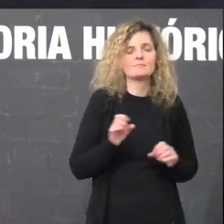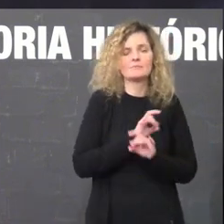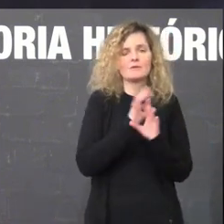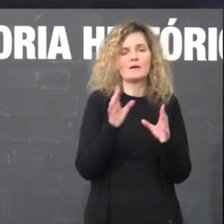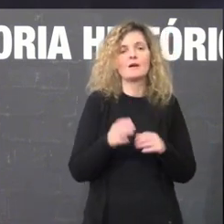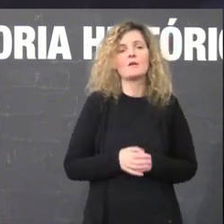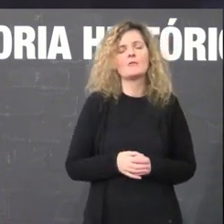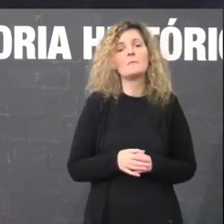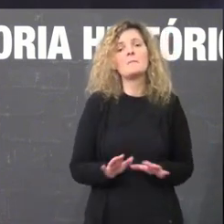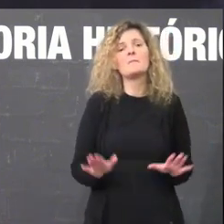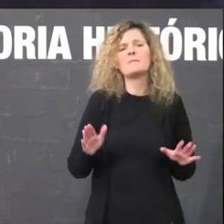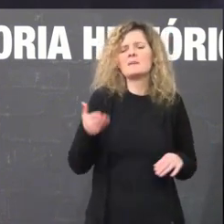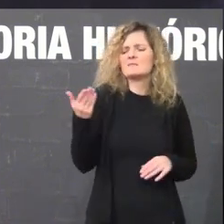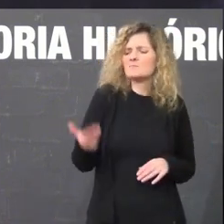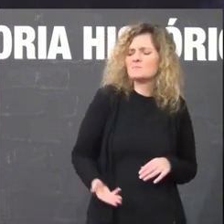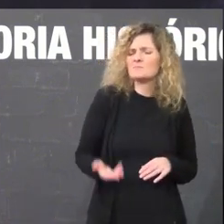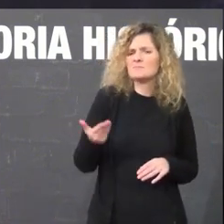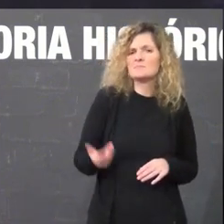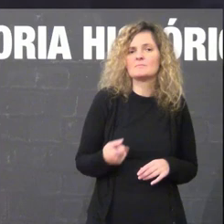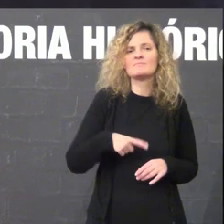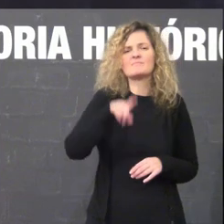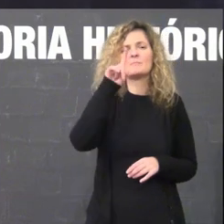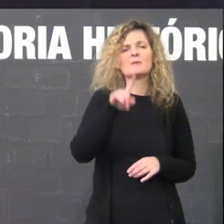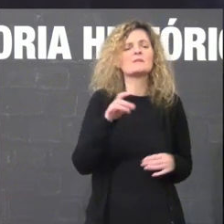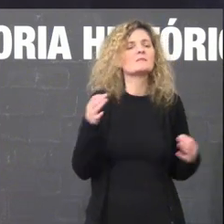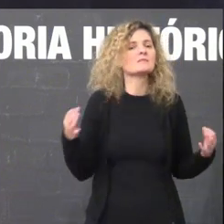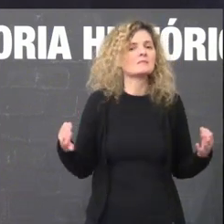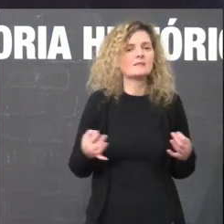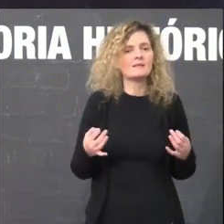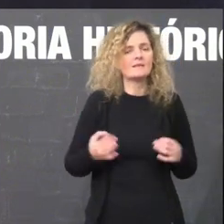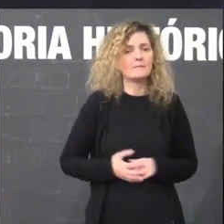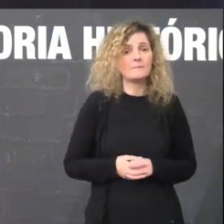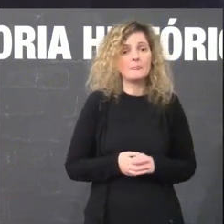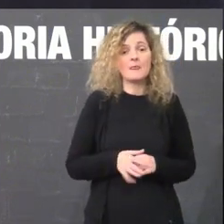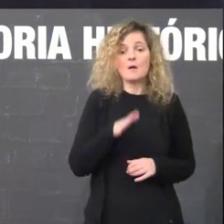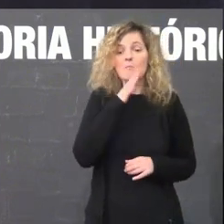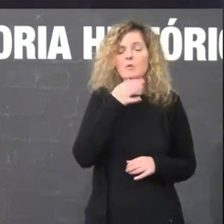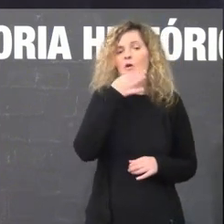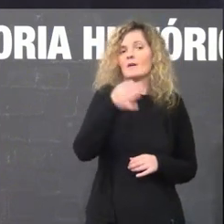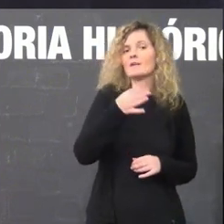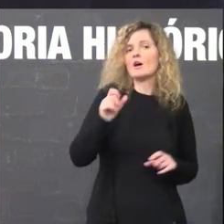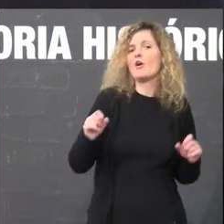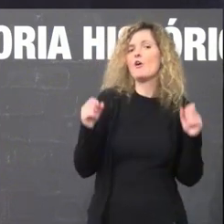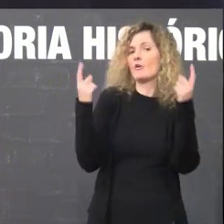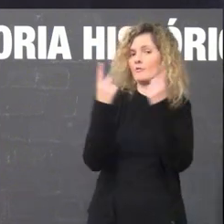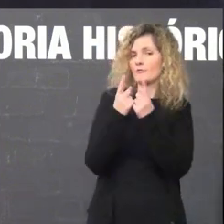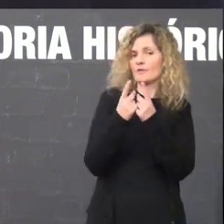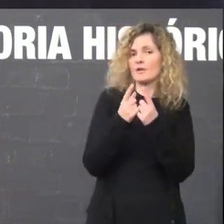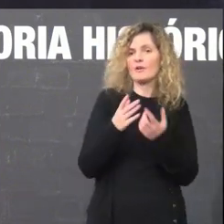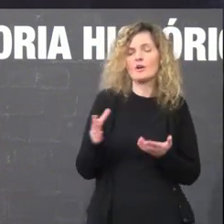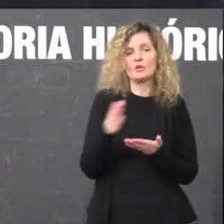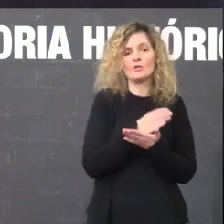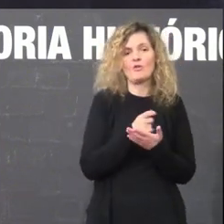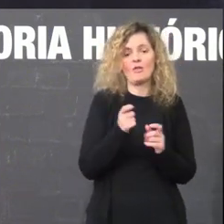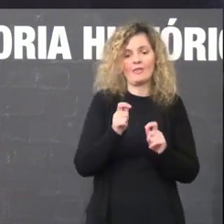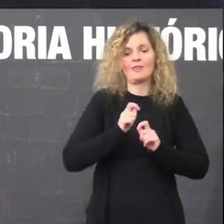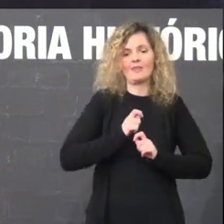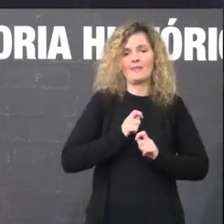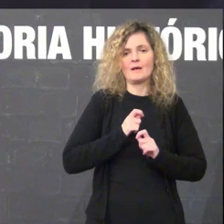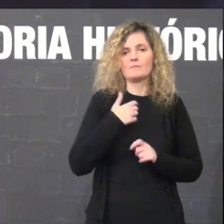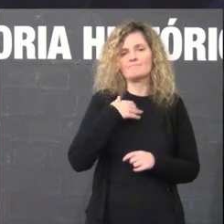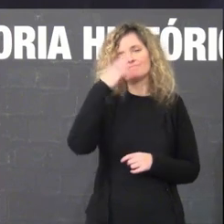supuesto pero es importante sobre todo por el relato oficial al que todo eso da lugar